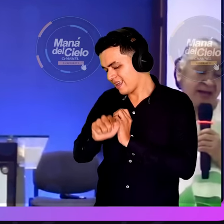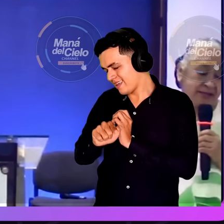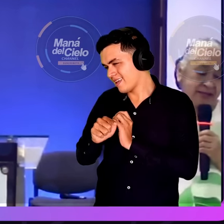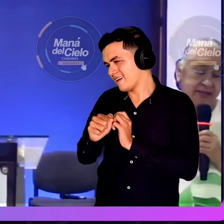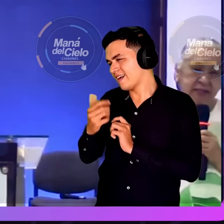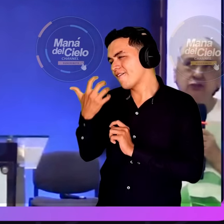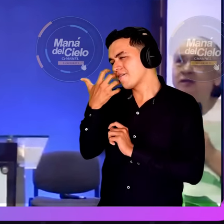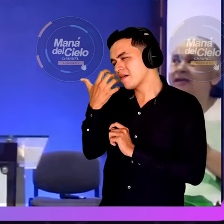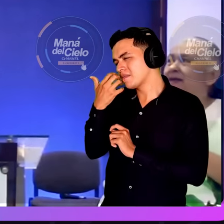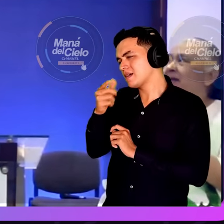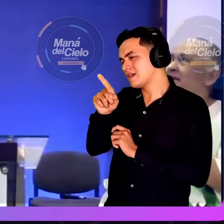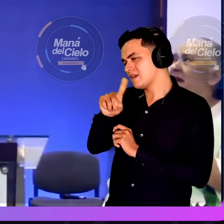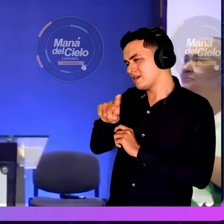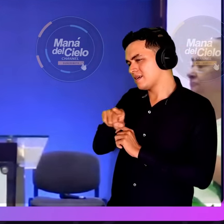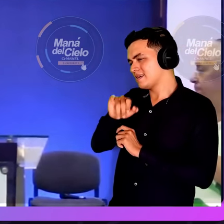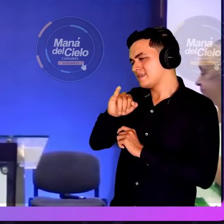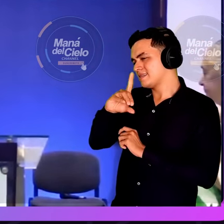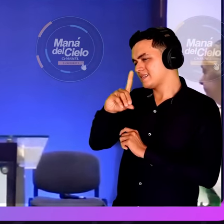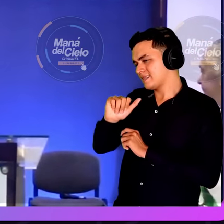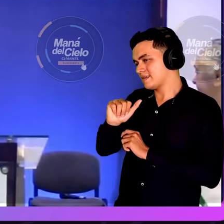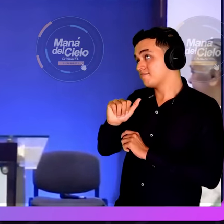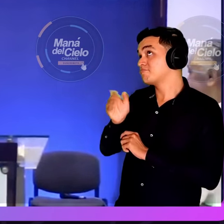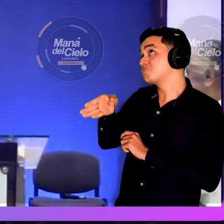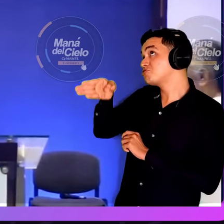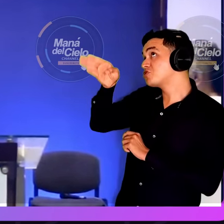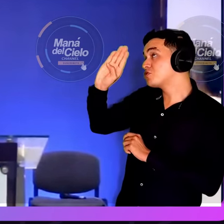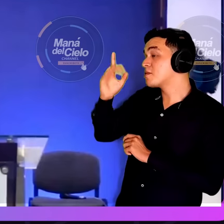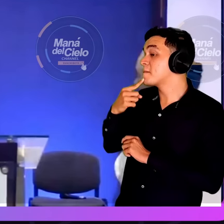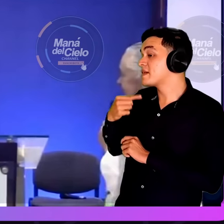Hermana, yo le dije, reina,